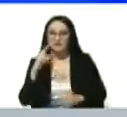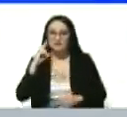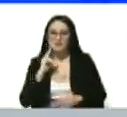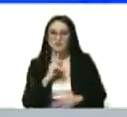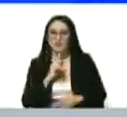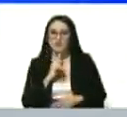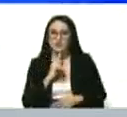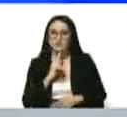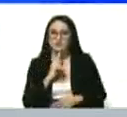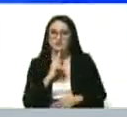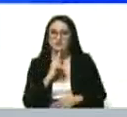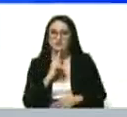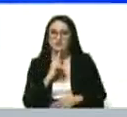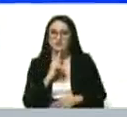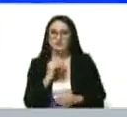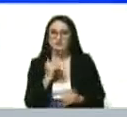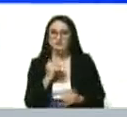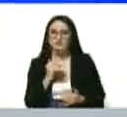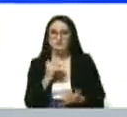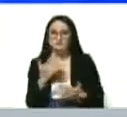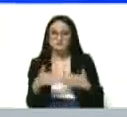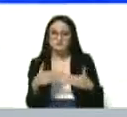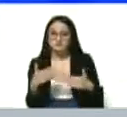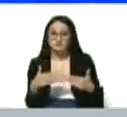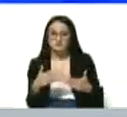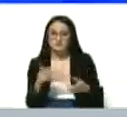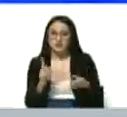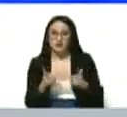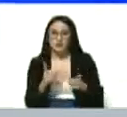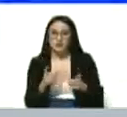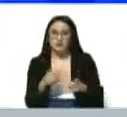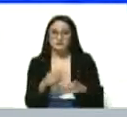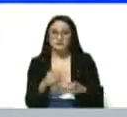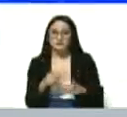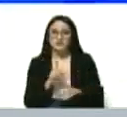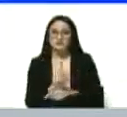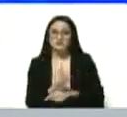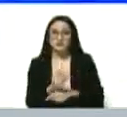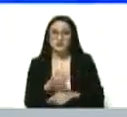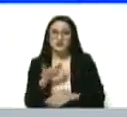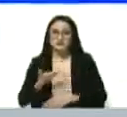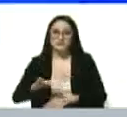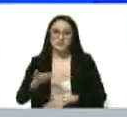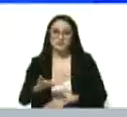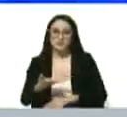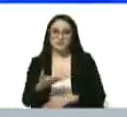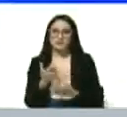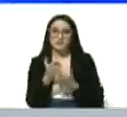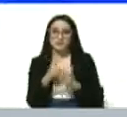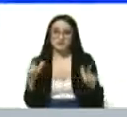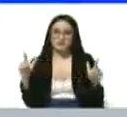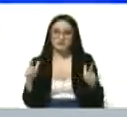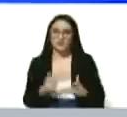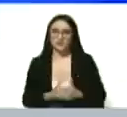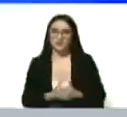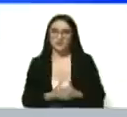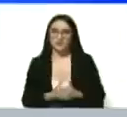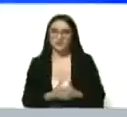ha elevado a nuestra organización algunos de los principios más esenciales del gran libertador: